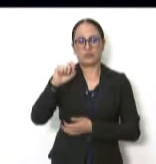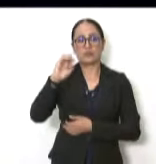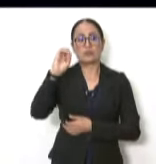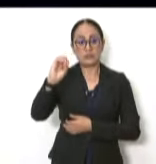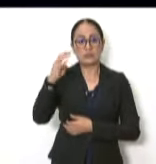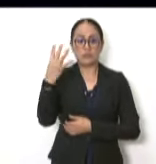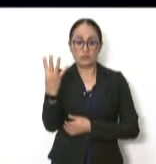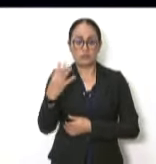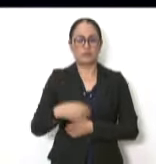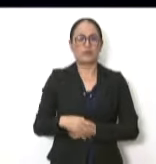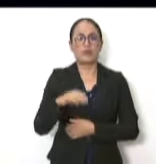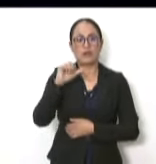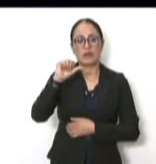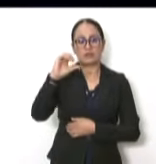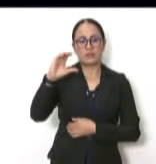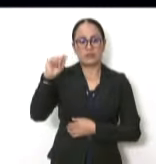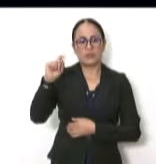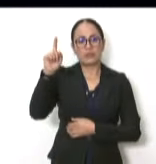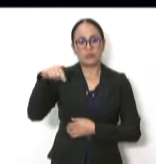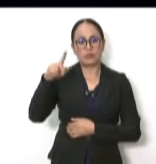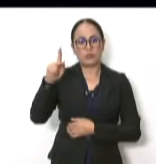ACT-PV-10-06-2020.04.